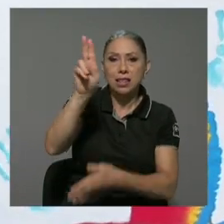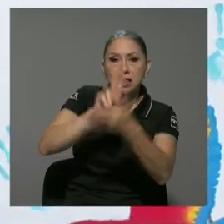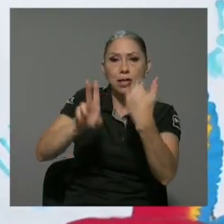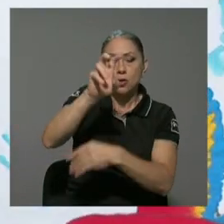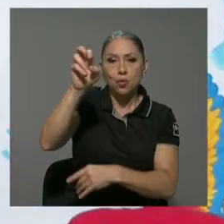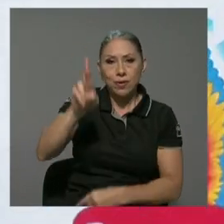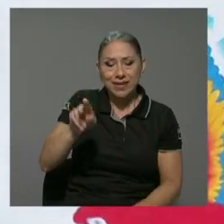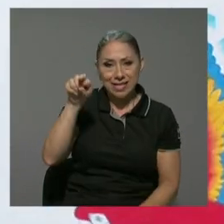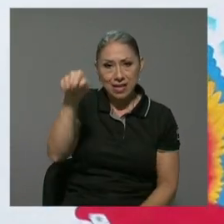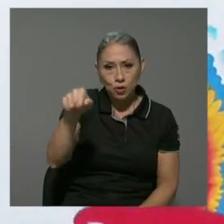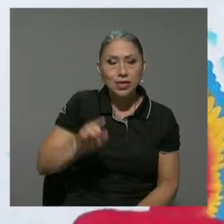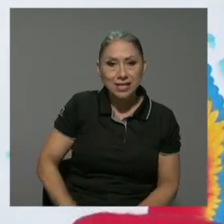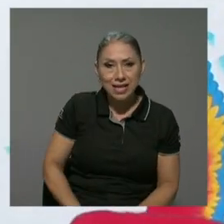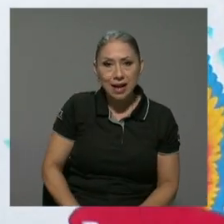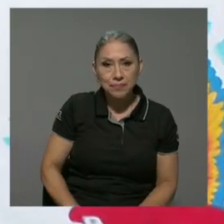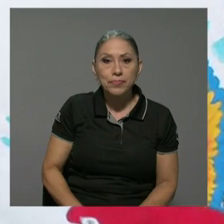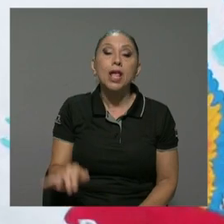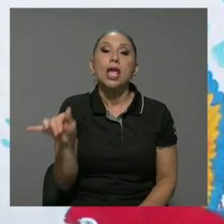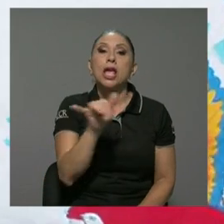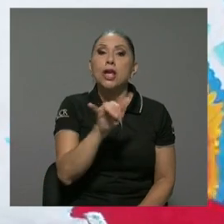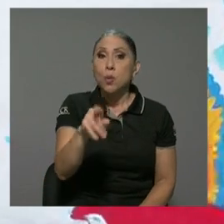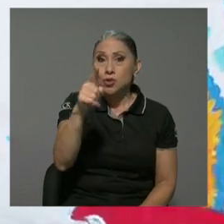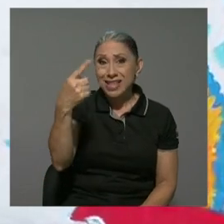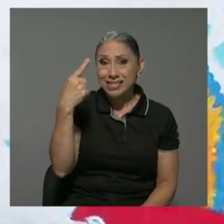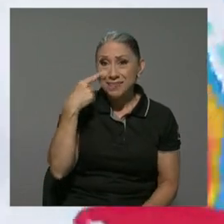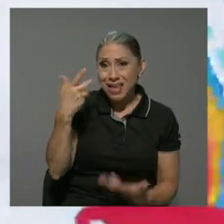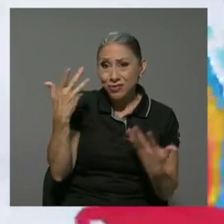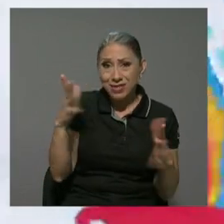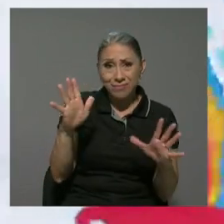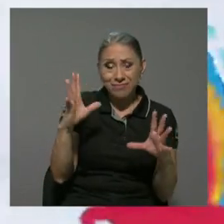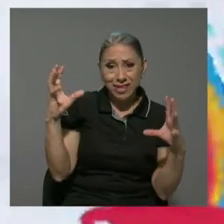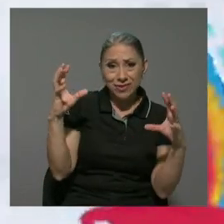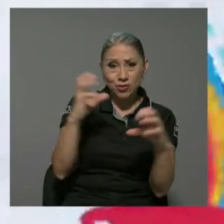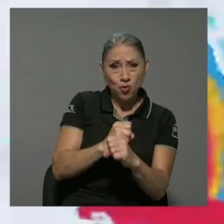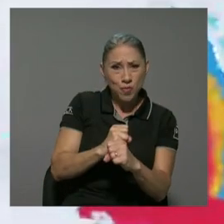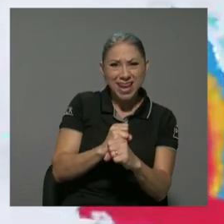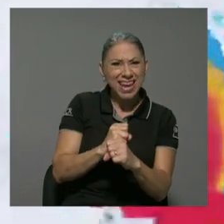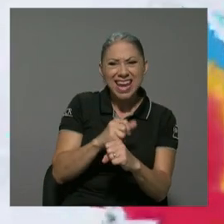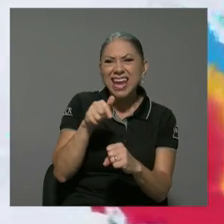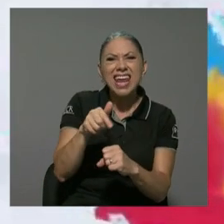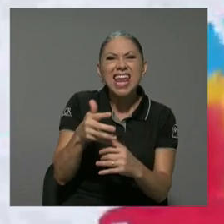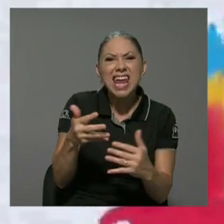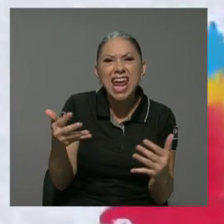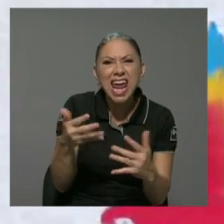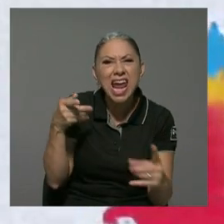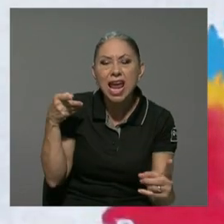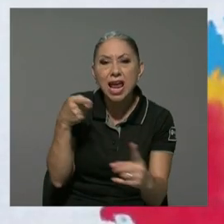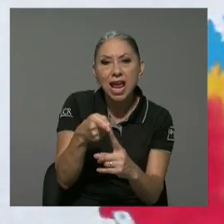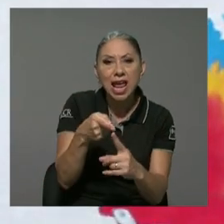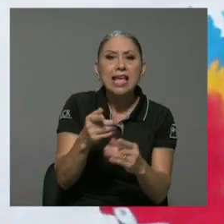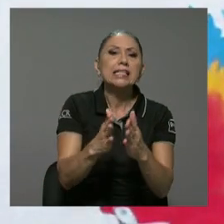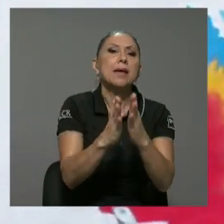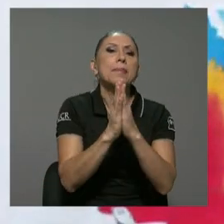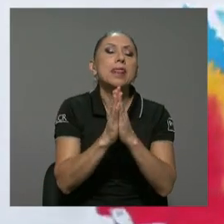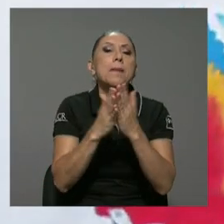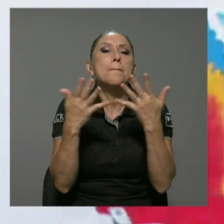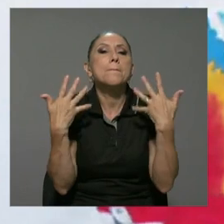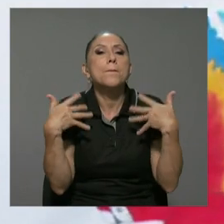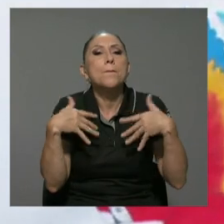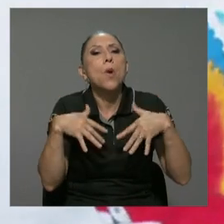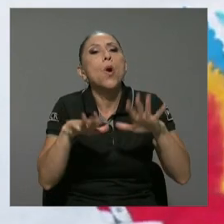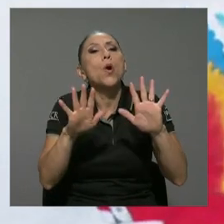Costa Rica. Y como ustedes vieron el resumen, se pide que por lo menos no se recorte